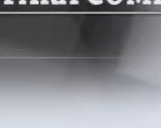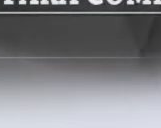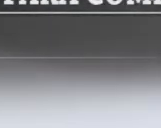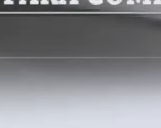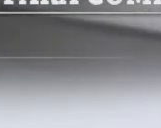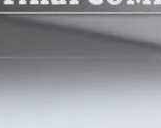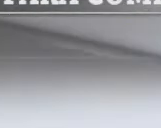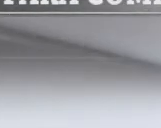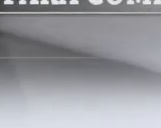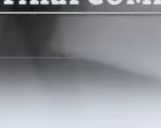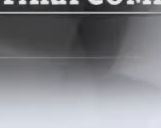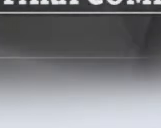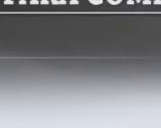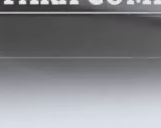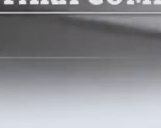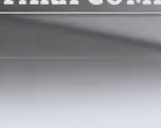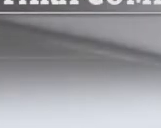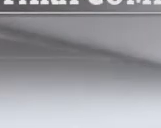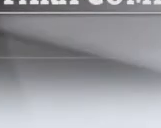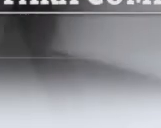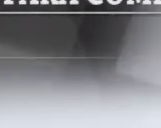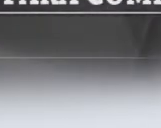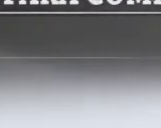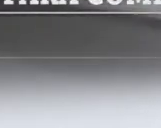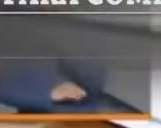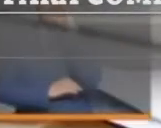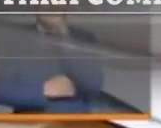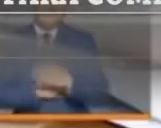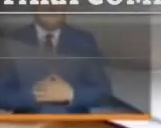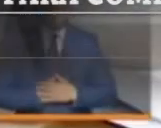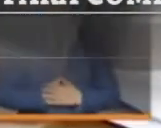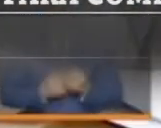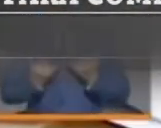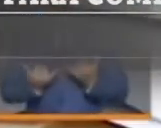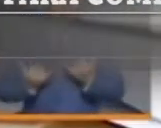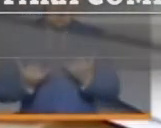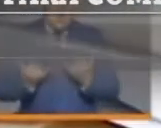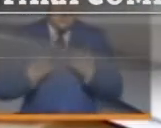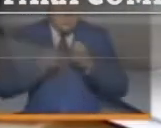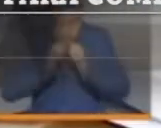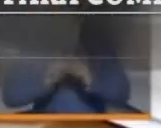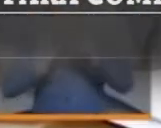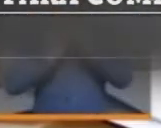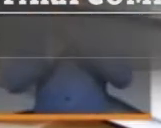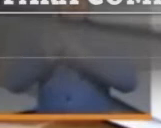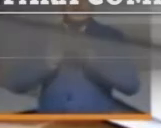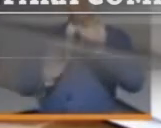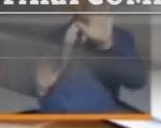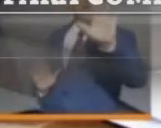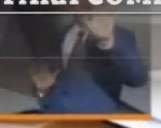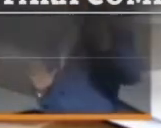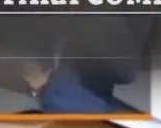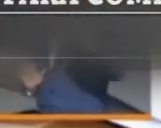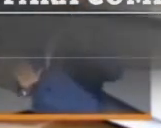biológicos. Además, los privados solo podrían aplicar las vacunas de forma gratuita. Hoy estamos anunciando esta resolución 507 que